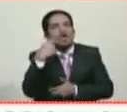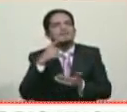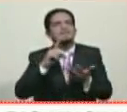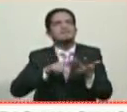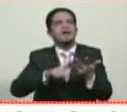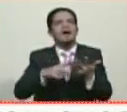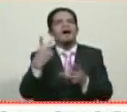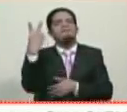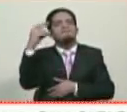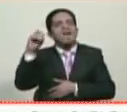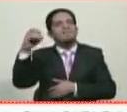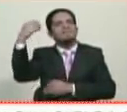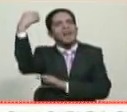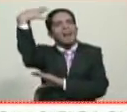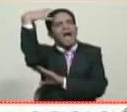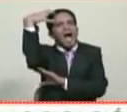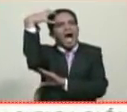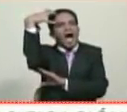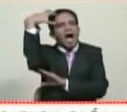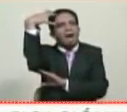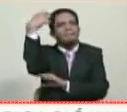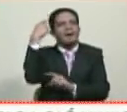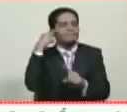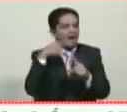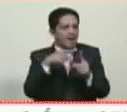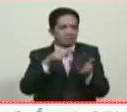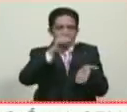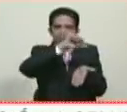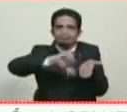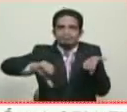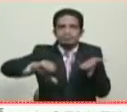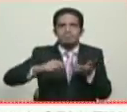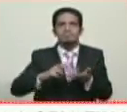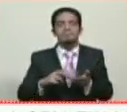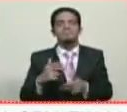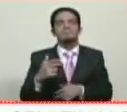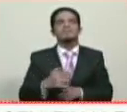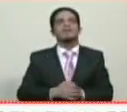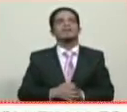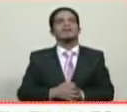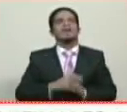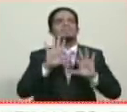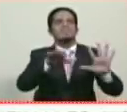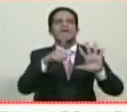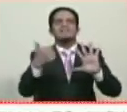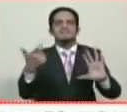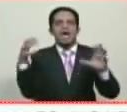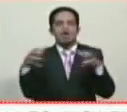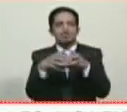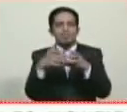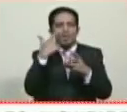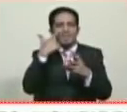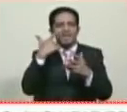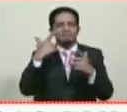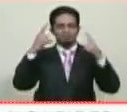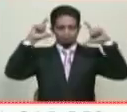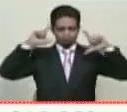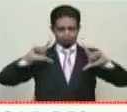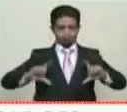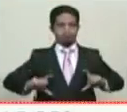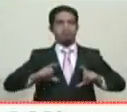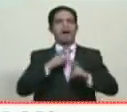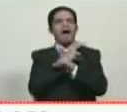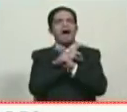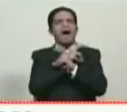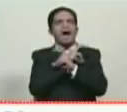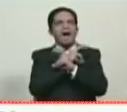20 lámparas cialíticas para quirófano, 3 arcos en C, 16 equipos de rayos X,